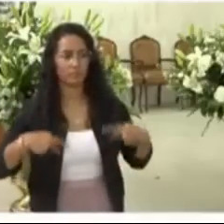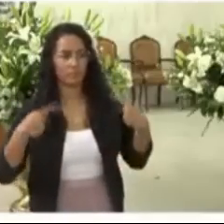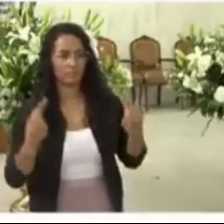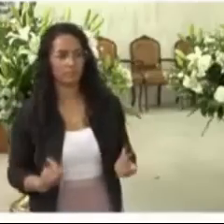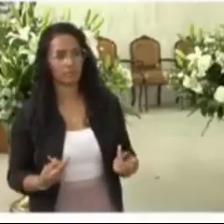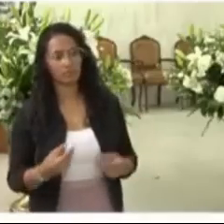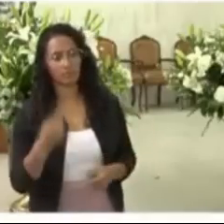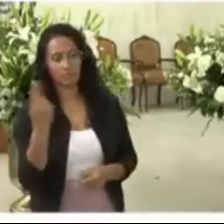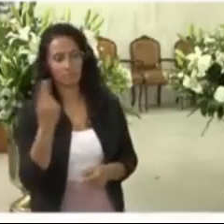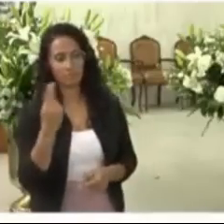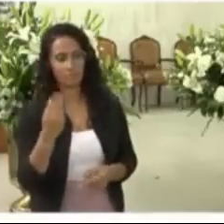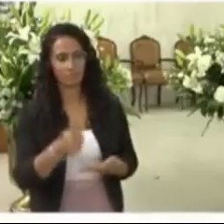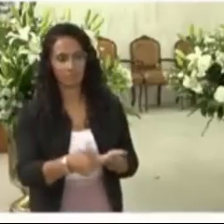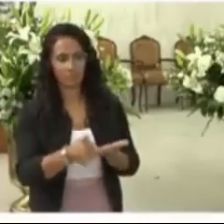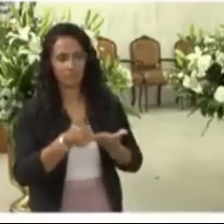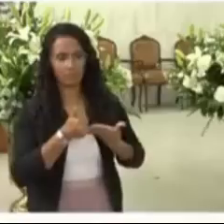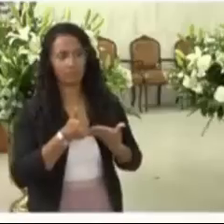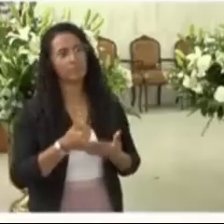al enemigo.